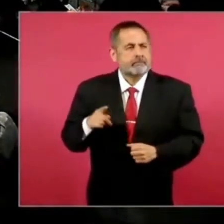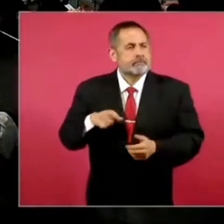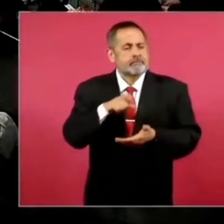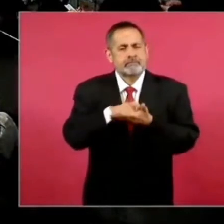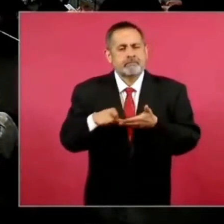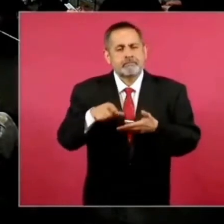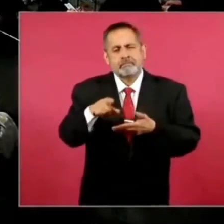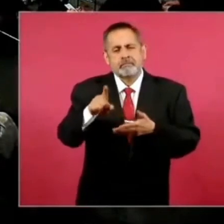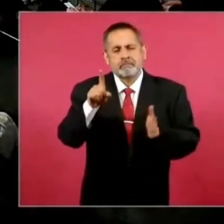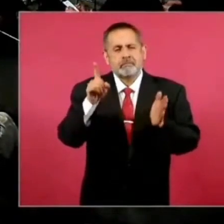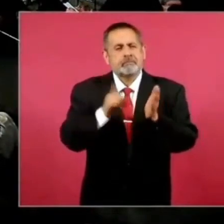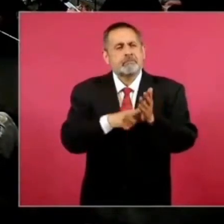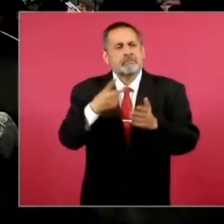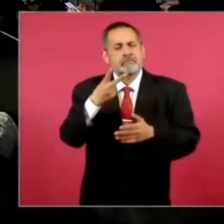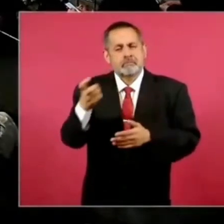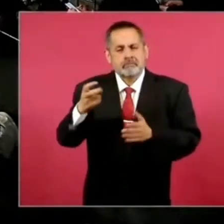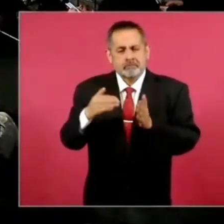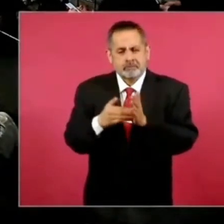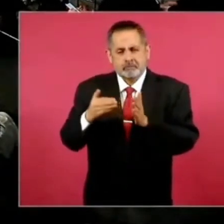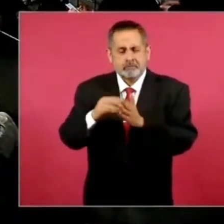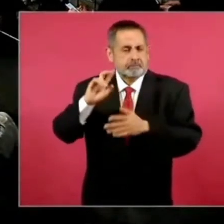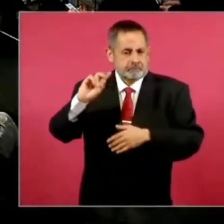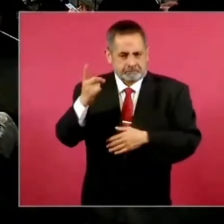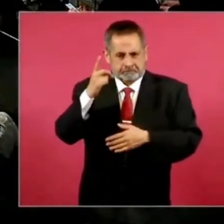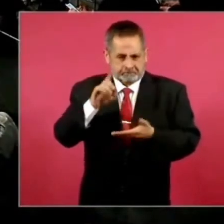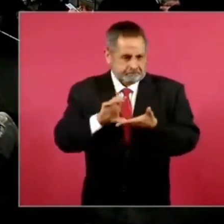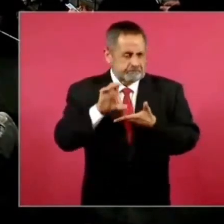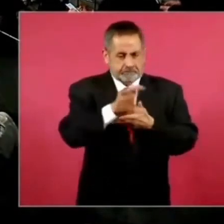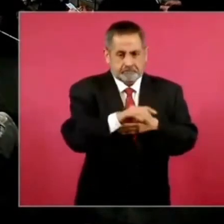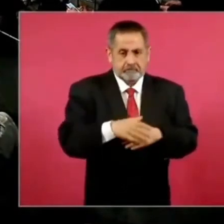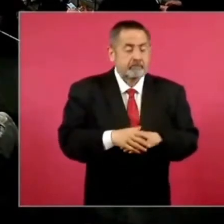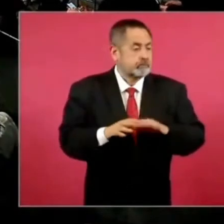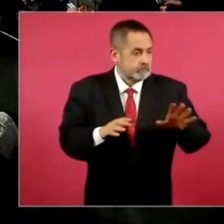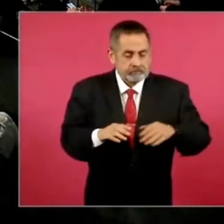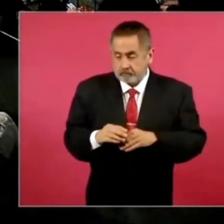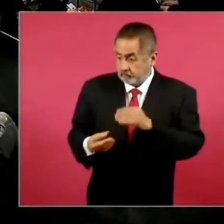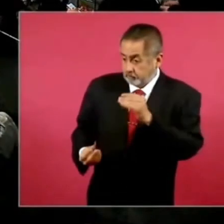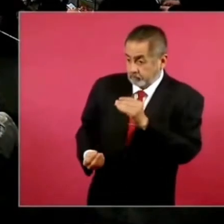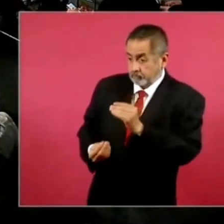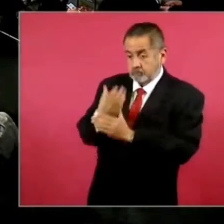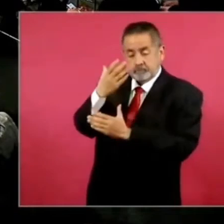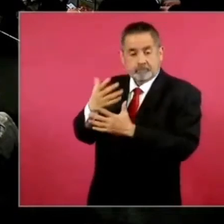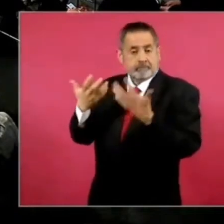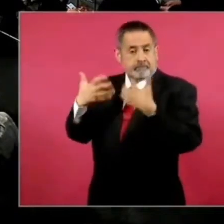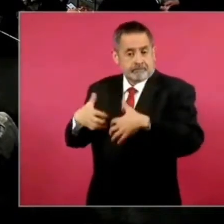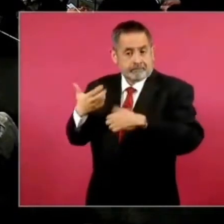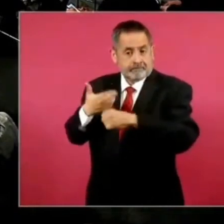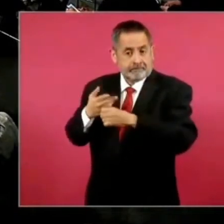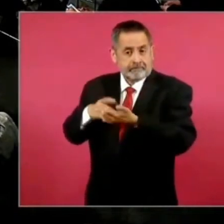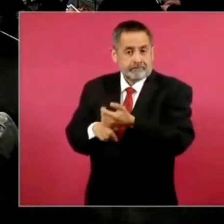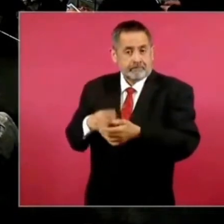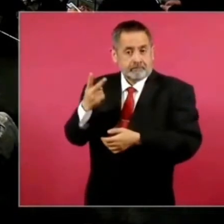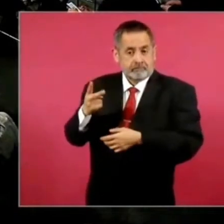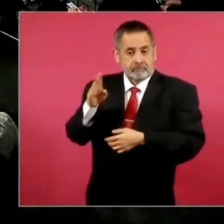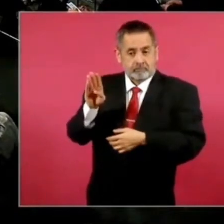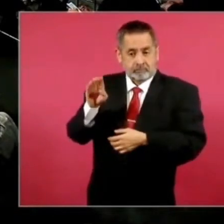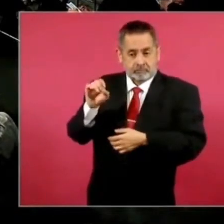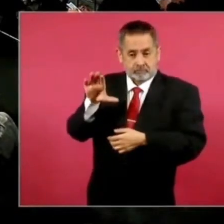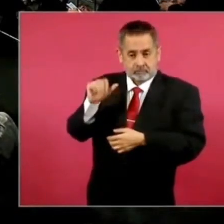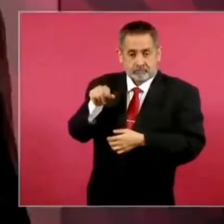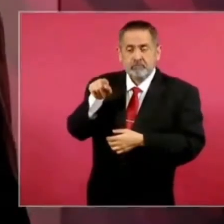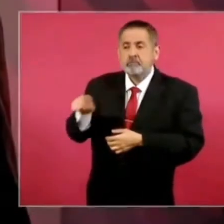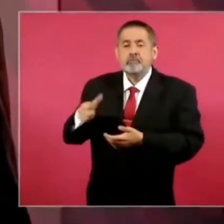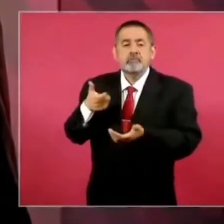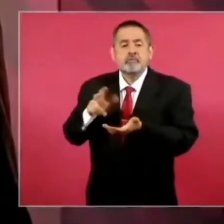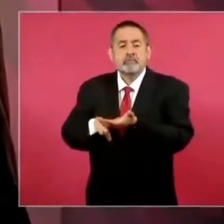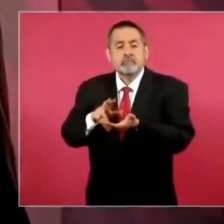costó 1.200 millones de dólares. Y la nueva refinería de Dos Bocas nos está